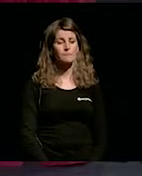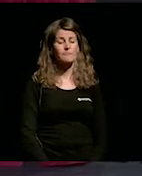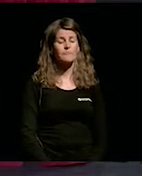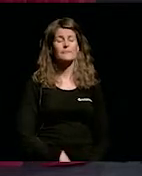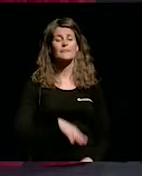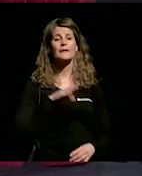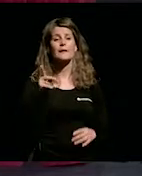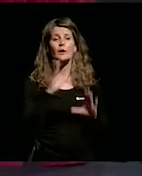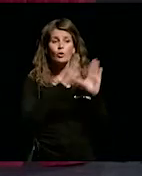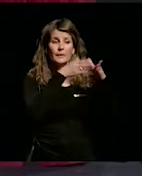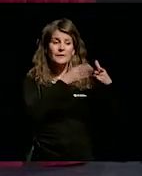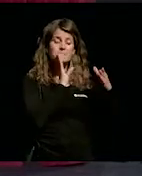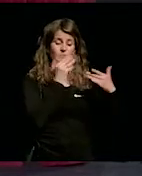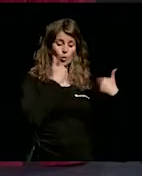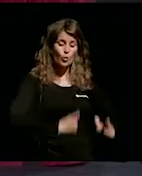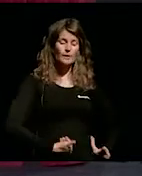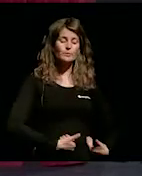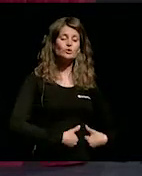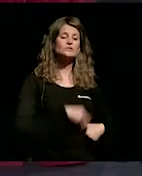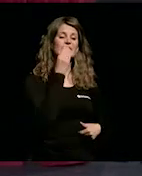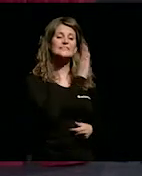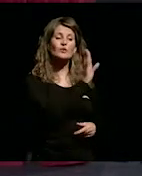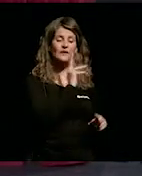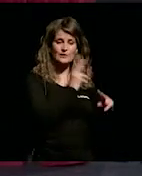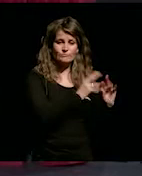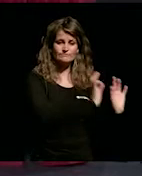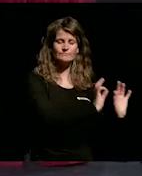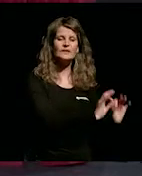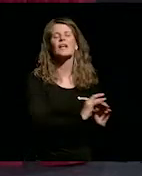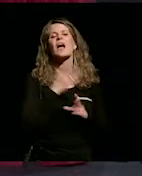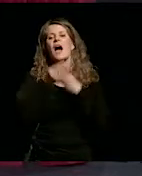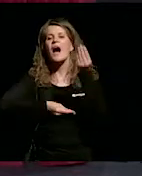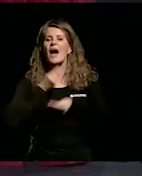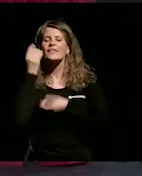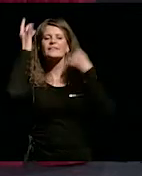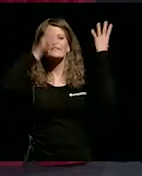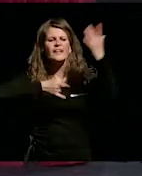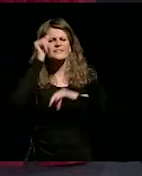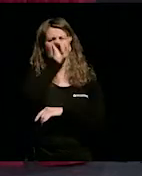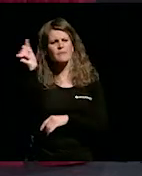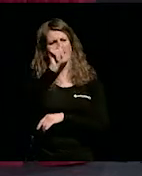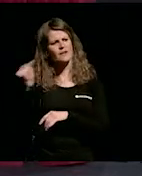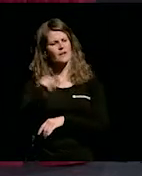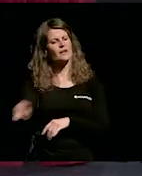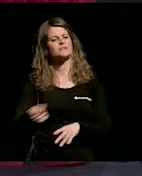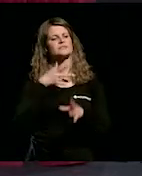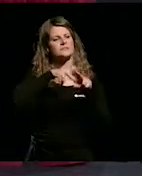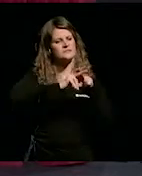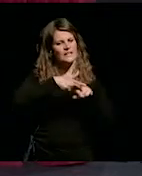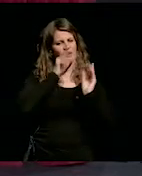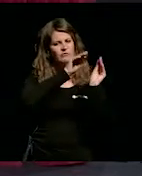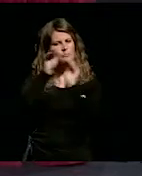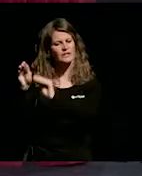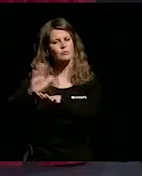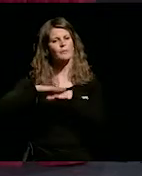Compañía, la compañía Cuerpos Extraordinarios pues desarrolla sus actividades teatrales todas las semanas. Ofrecemos talleres de formativos para la